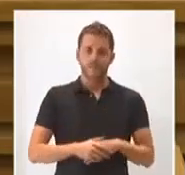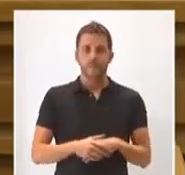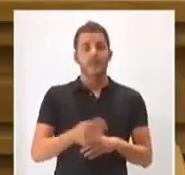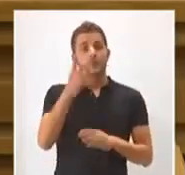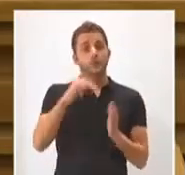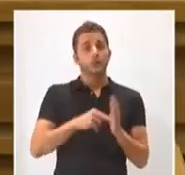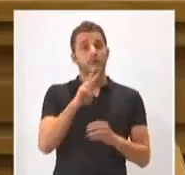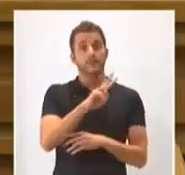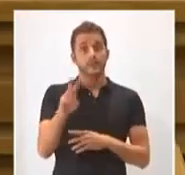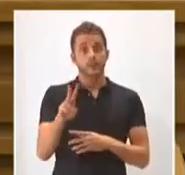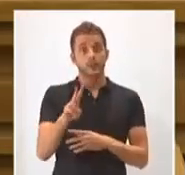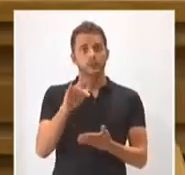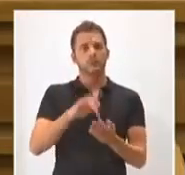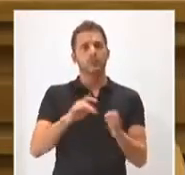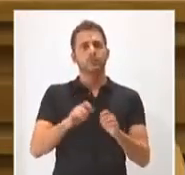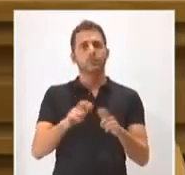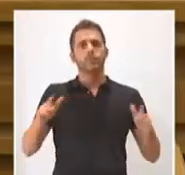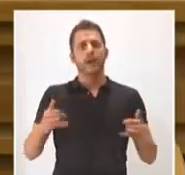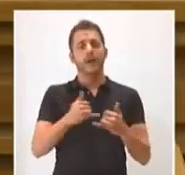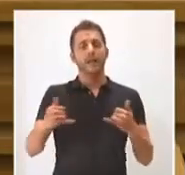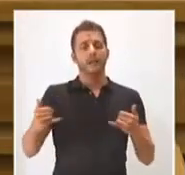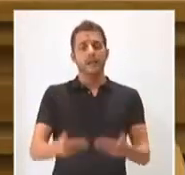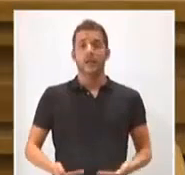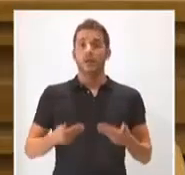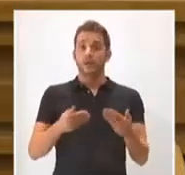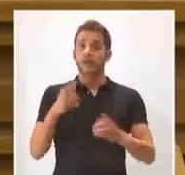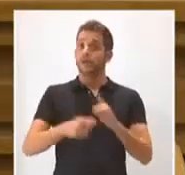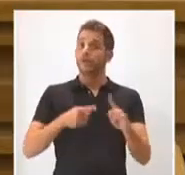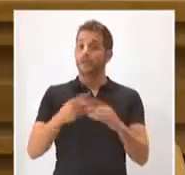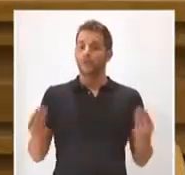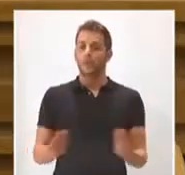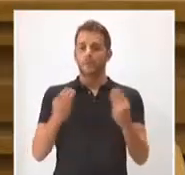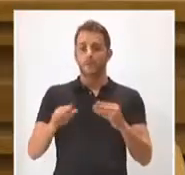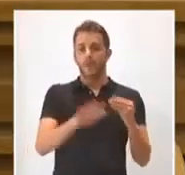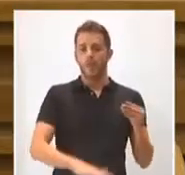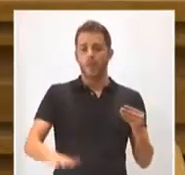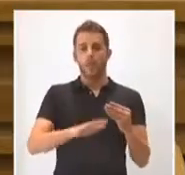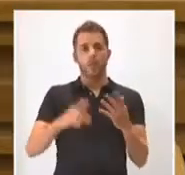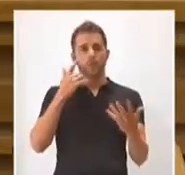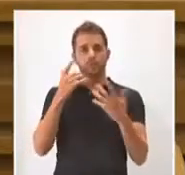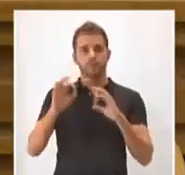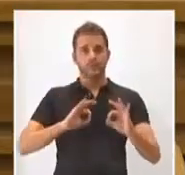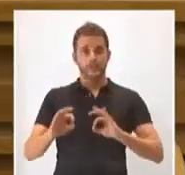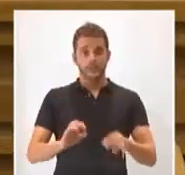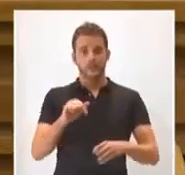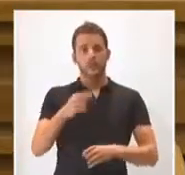2022 vamos a ampliar la línea de ayudas para la mejora de los espacios escénicos a un millón y medio en